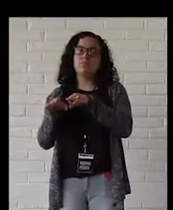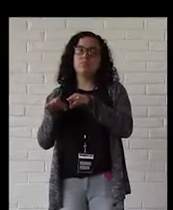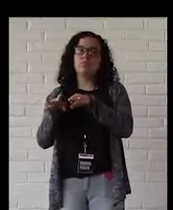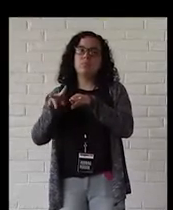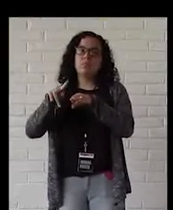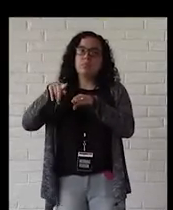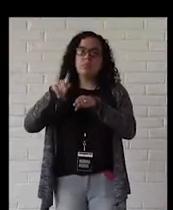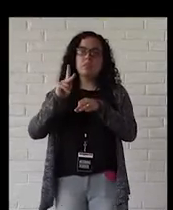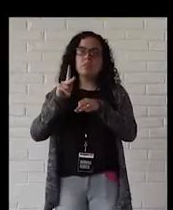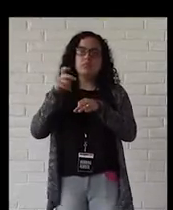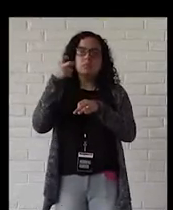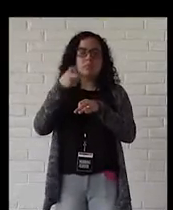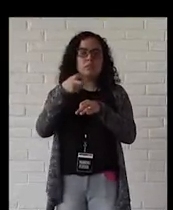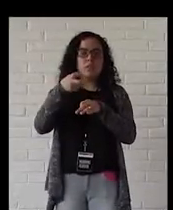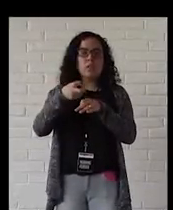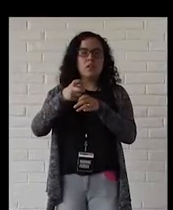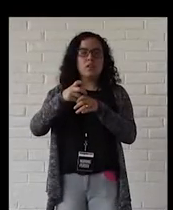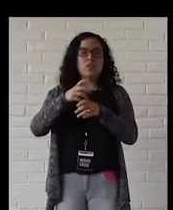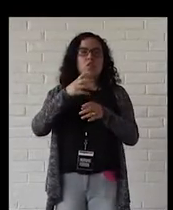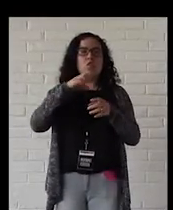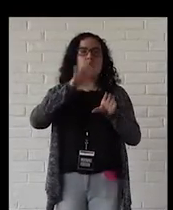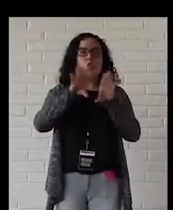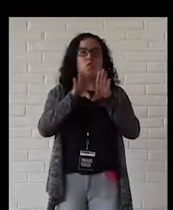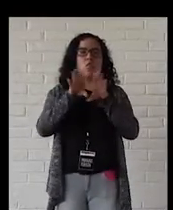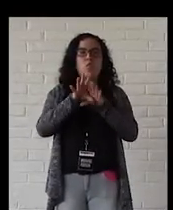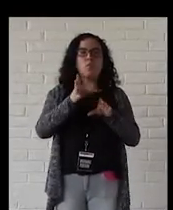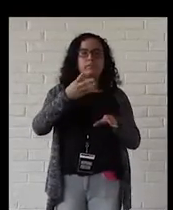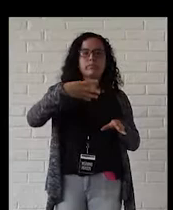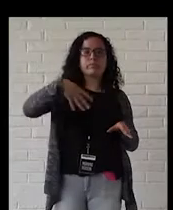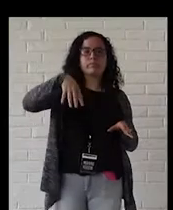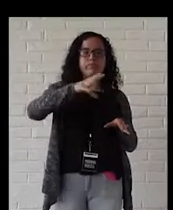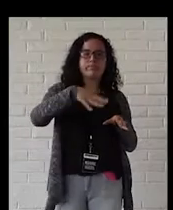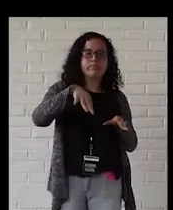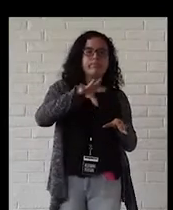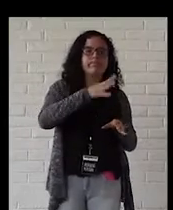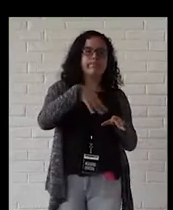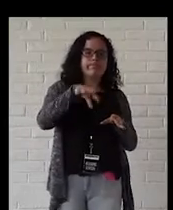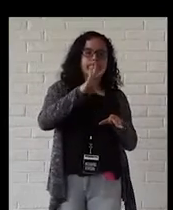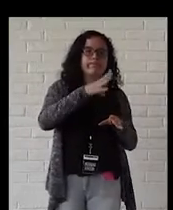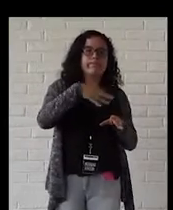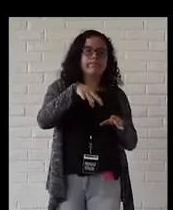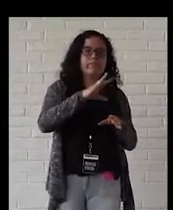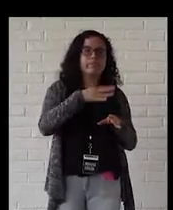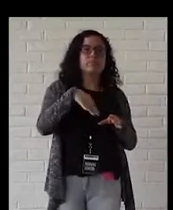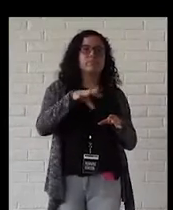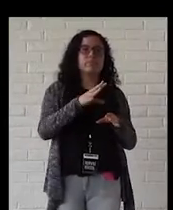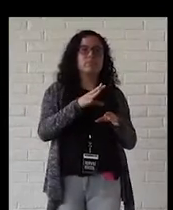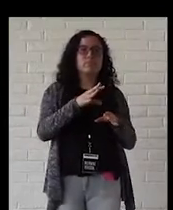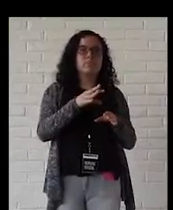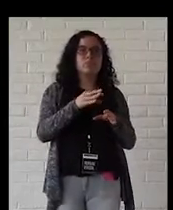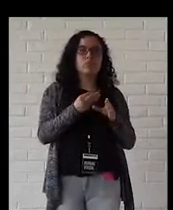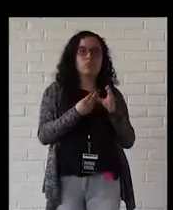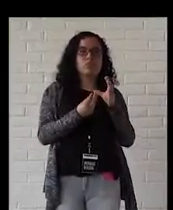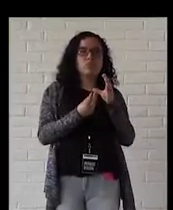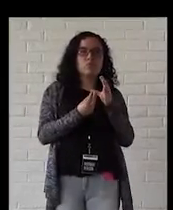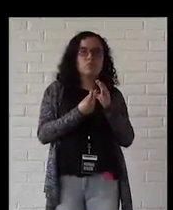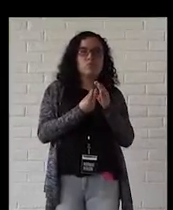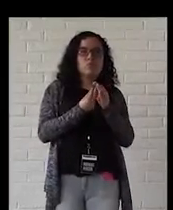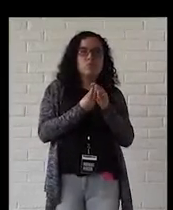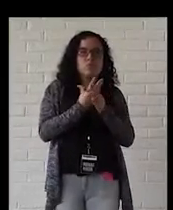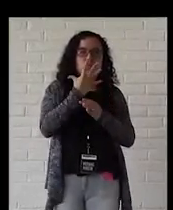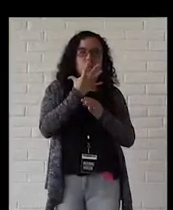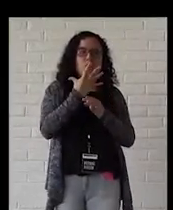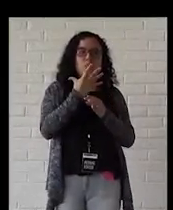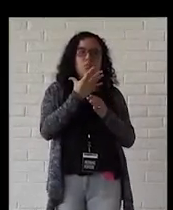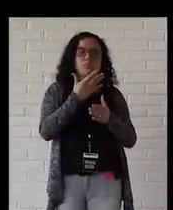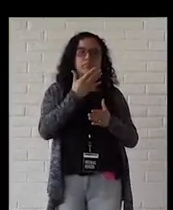empezó una búsqueda un poco más profunda y llegó un concepto para mí muy importante, que fue como el nuevo compás de mi vida.